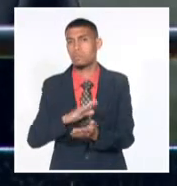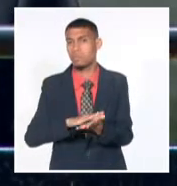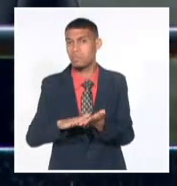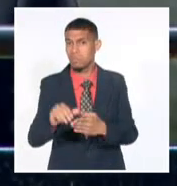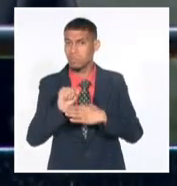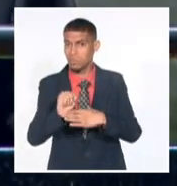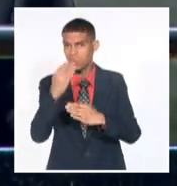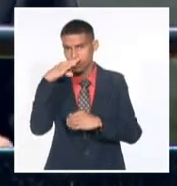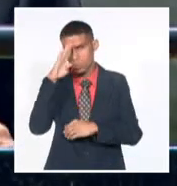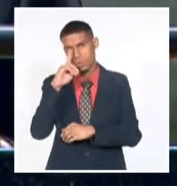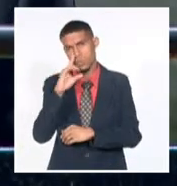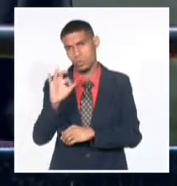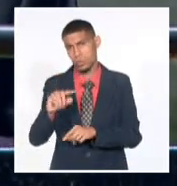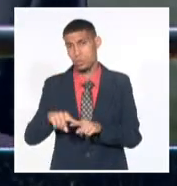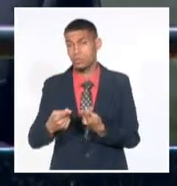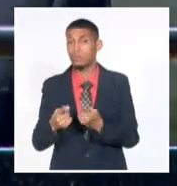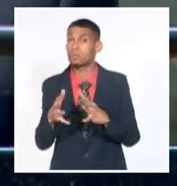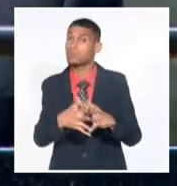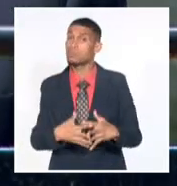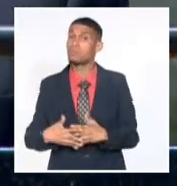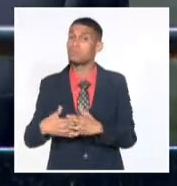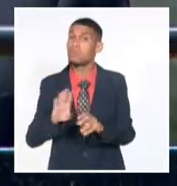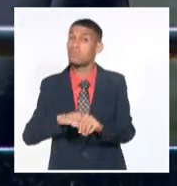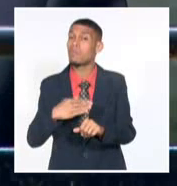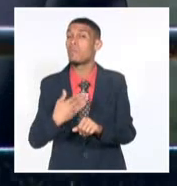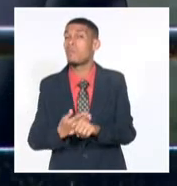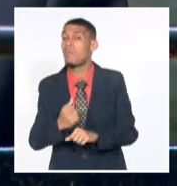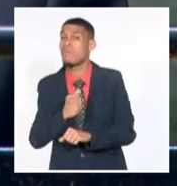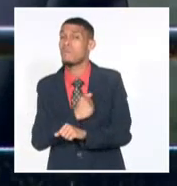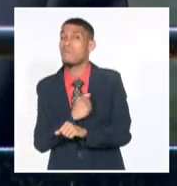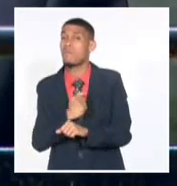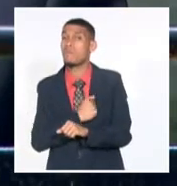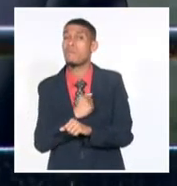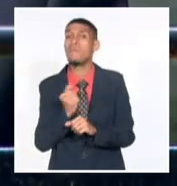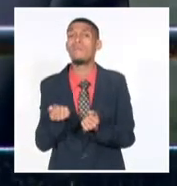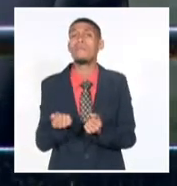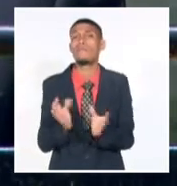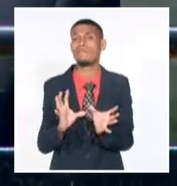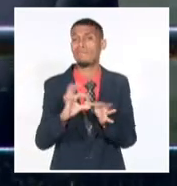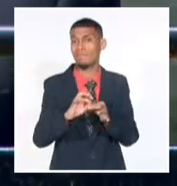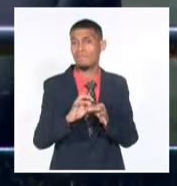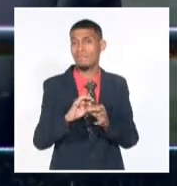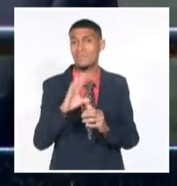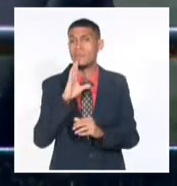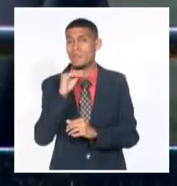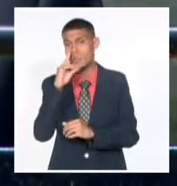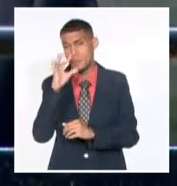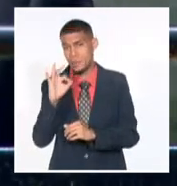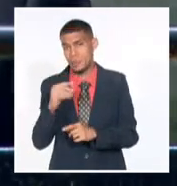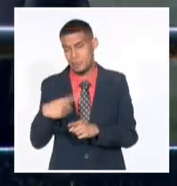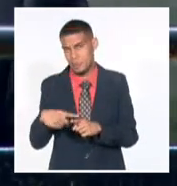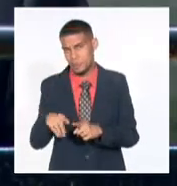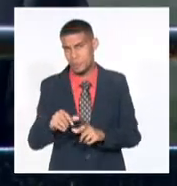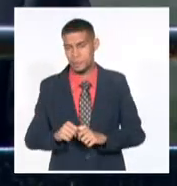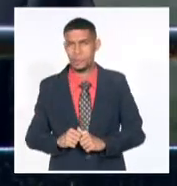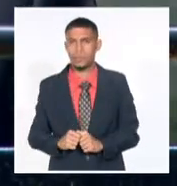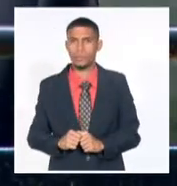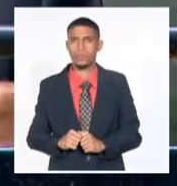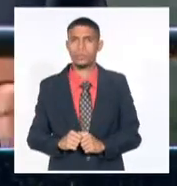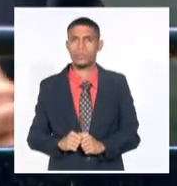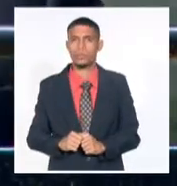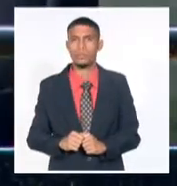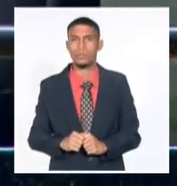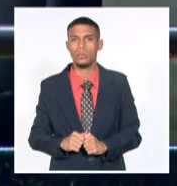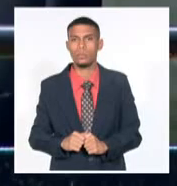nuestro país. Decenas de misiones diplomáticas cubanas en capitales de sus países